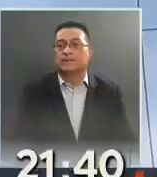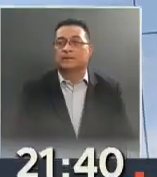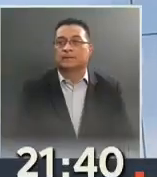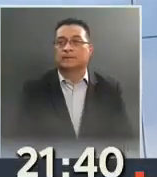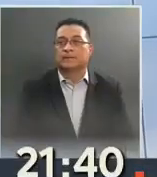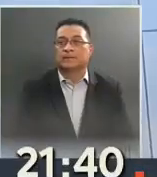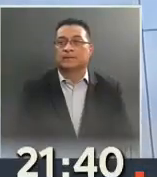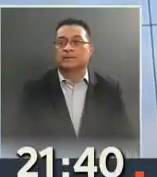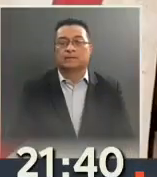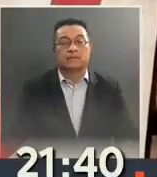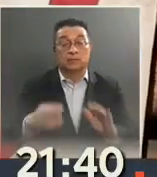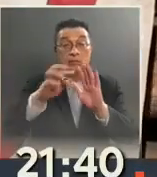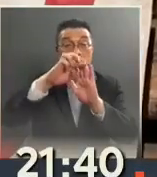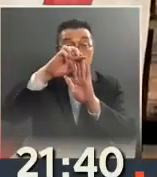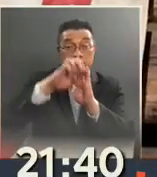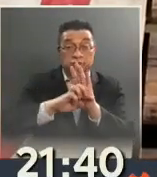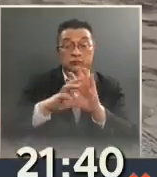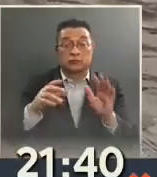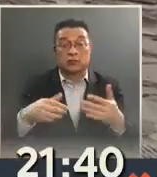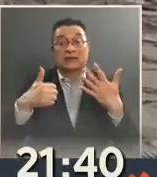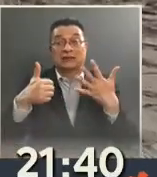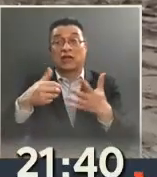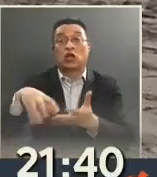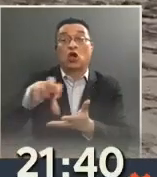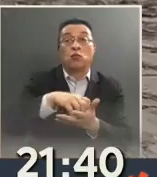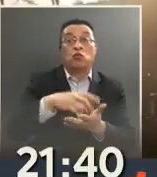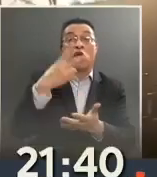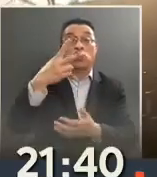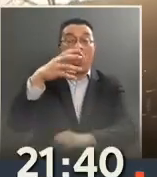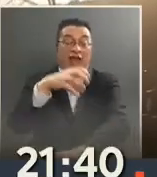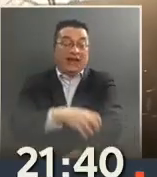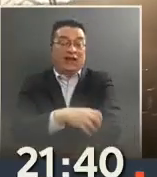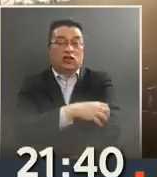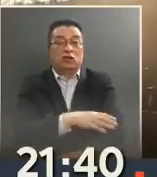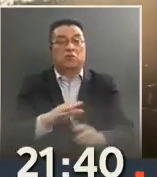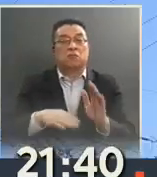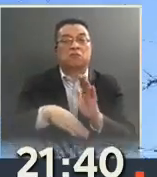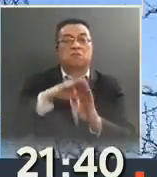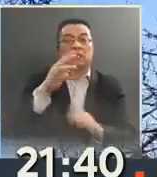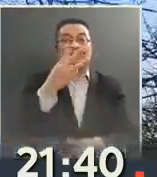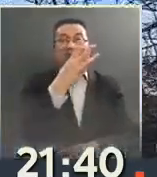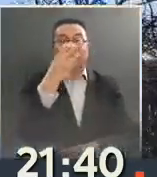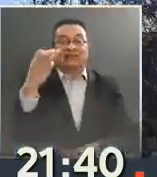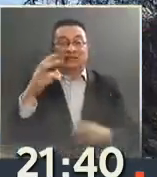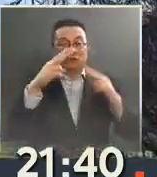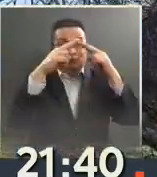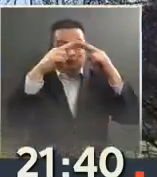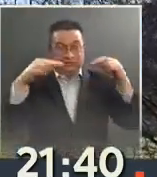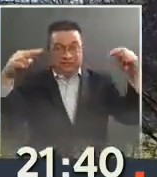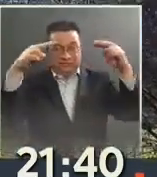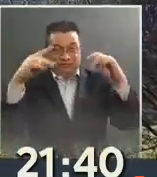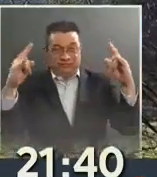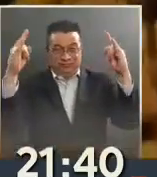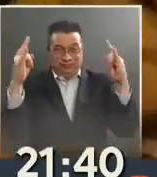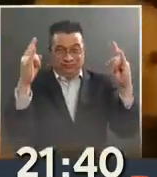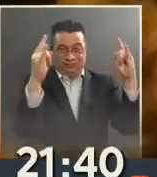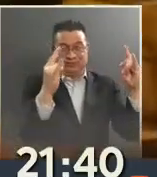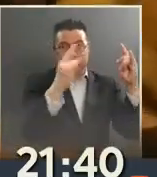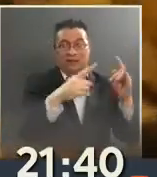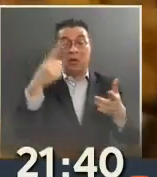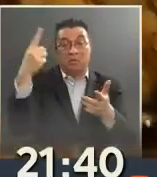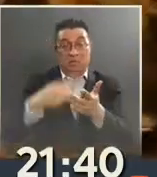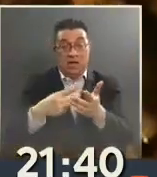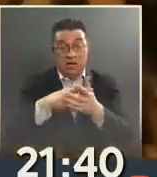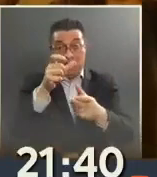Un proyecto que atravesará 6 comunas, 2 regiones y que contempla más de 300 torres de alta tensión. Miles de habitantes en contra de un